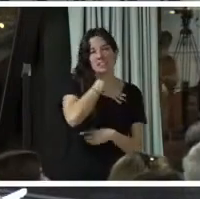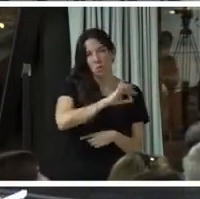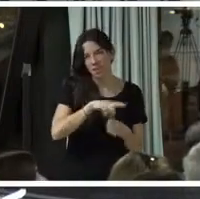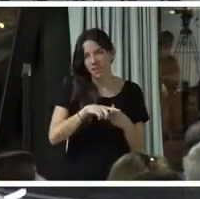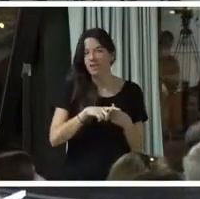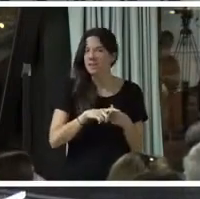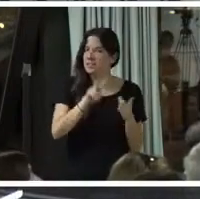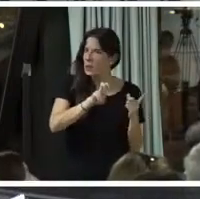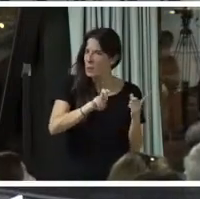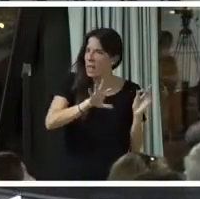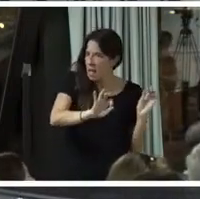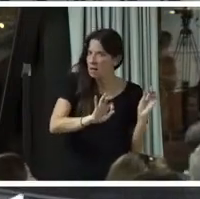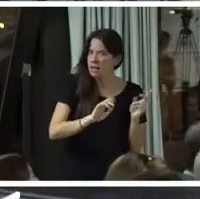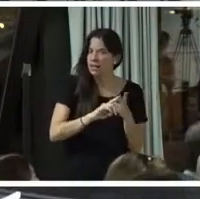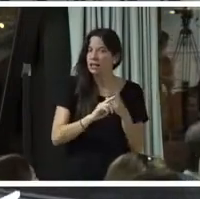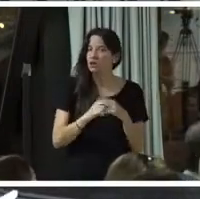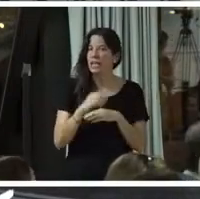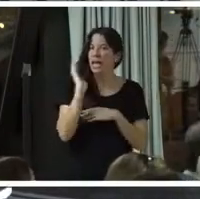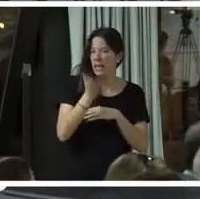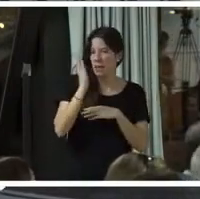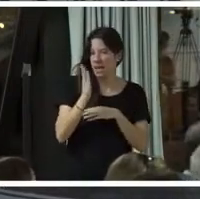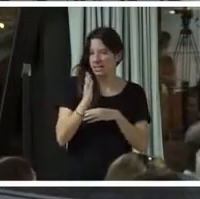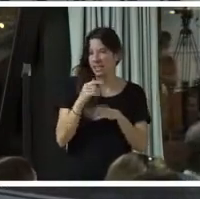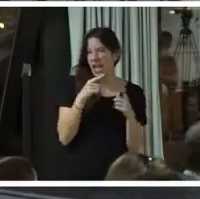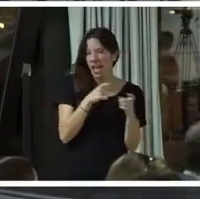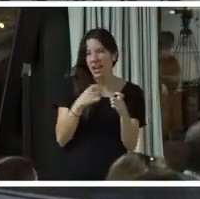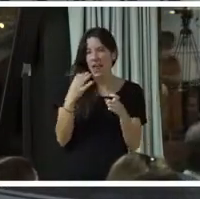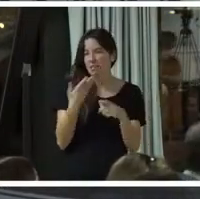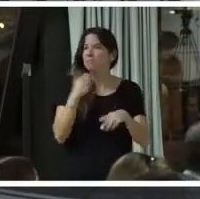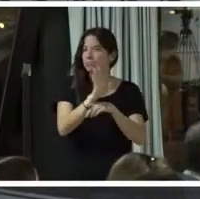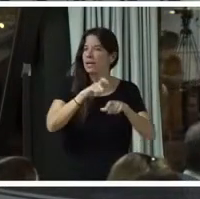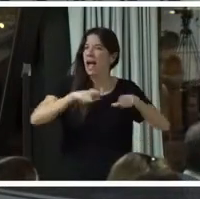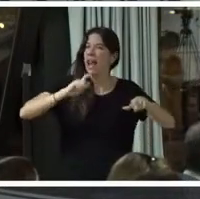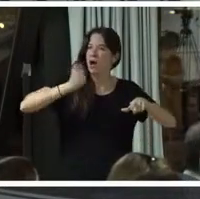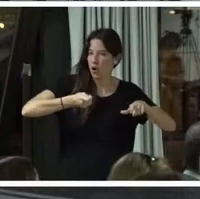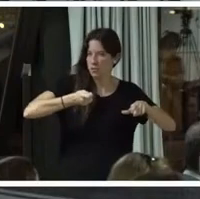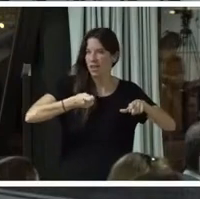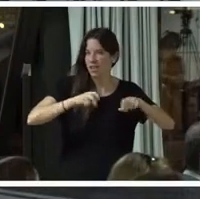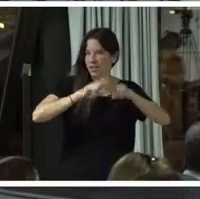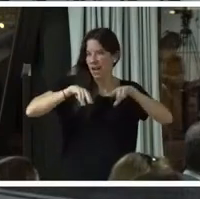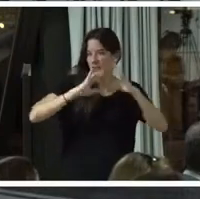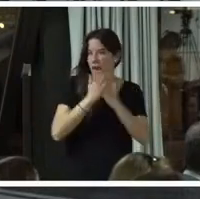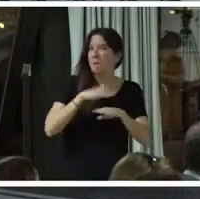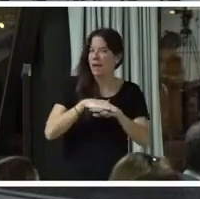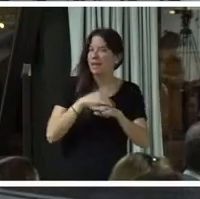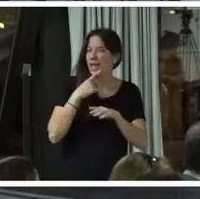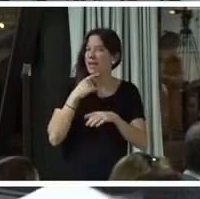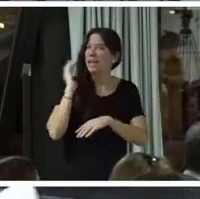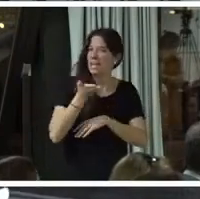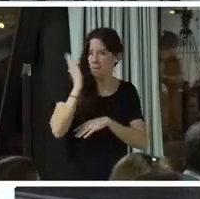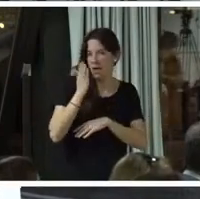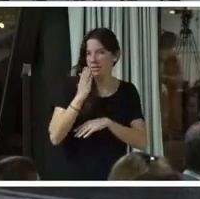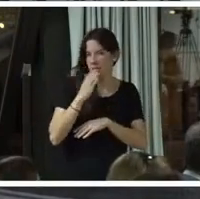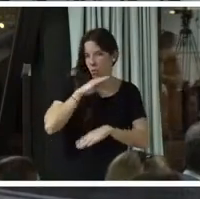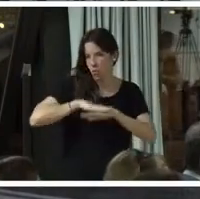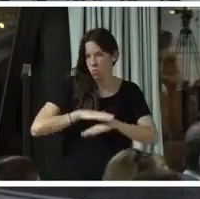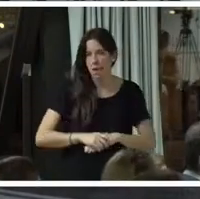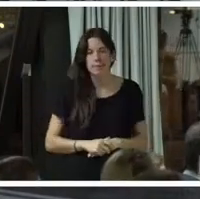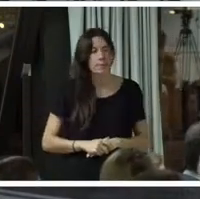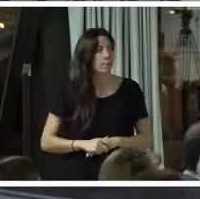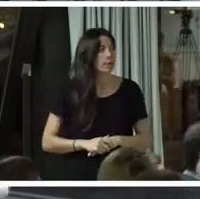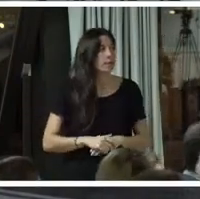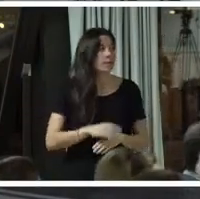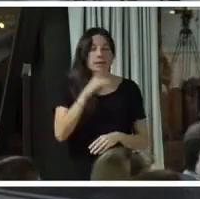viable Y hay que llevar a los criminales de guerra la Corte Penal Internacional a que paguen por sus crímenes eh de guerra eh paso de nuevo a Antonio